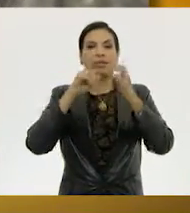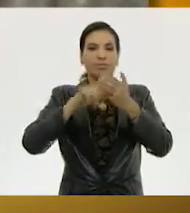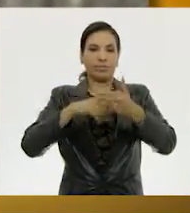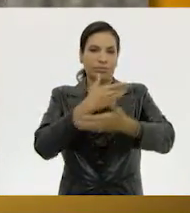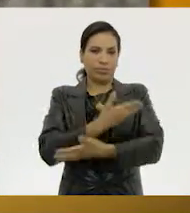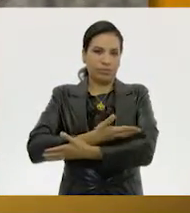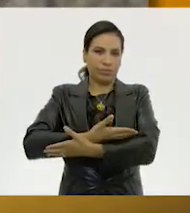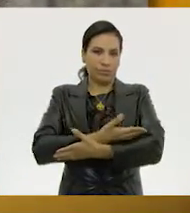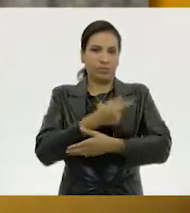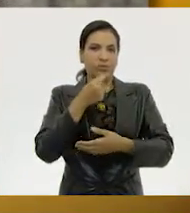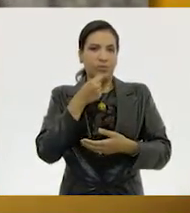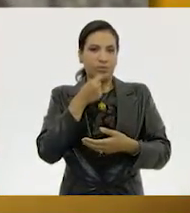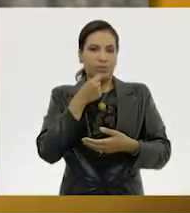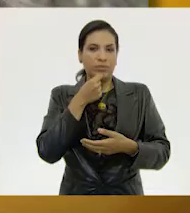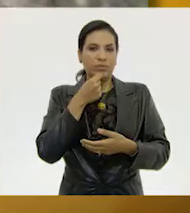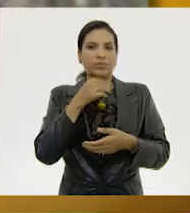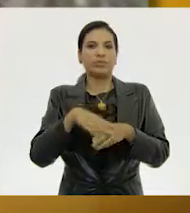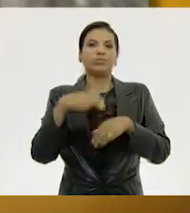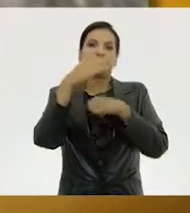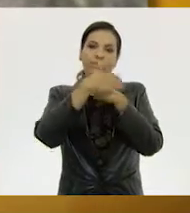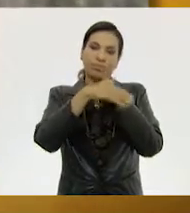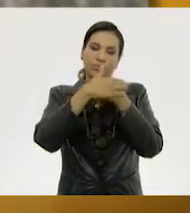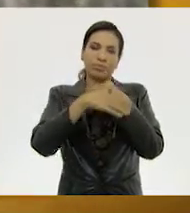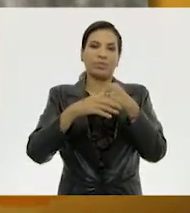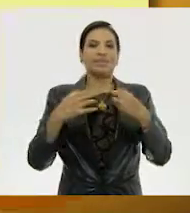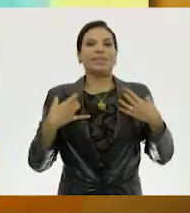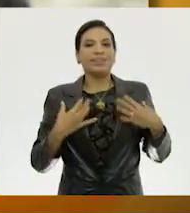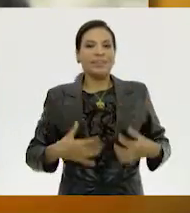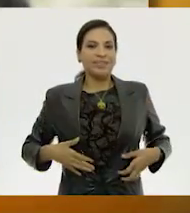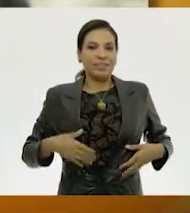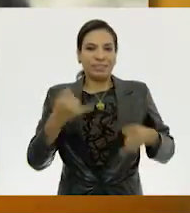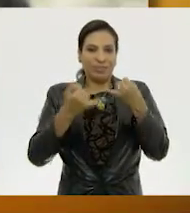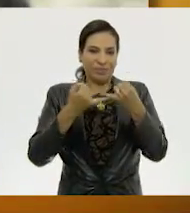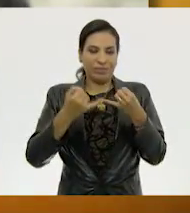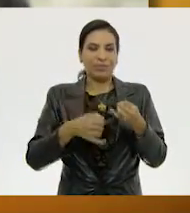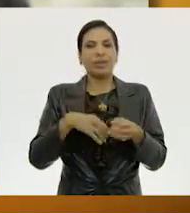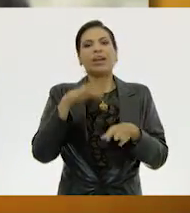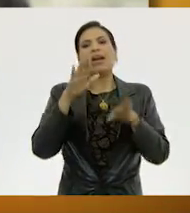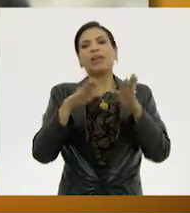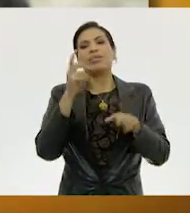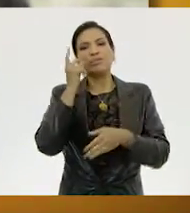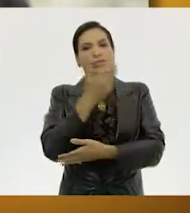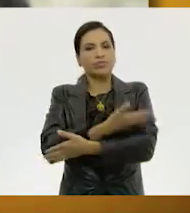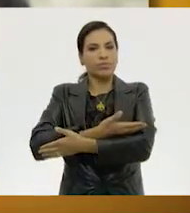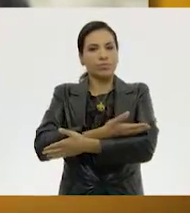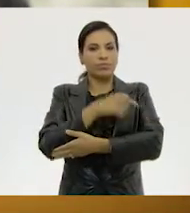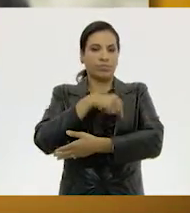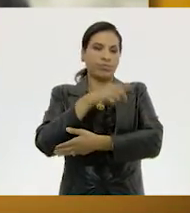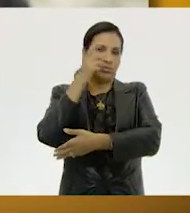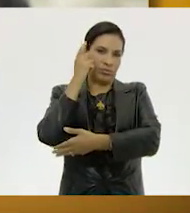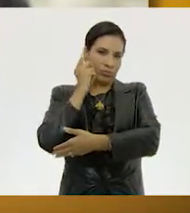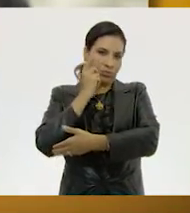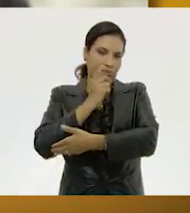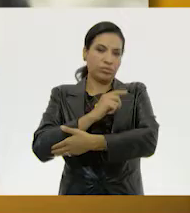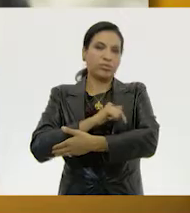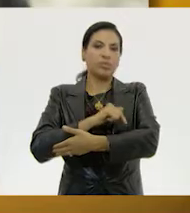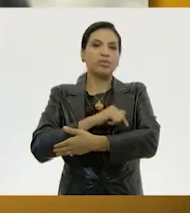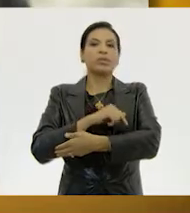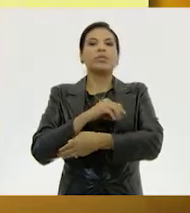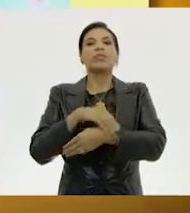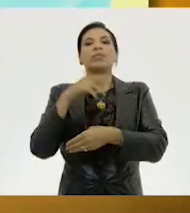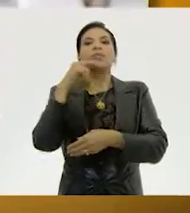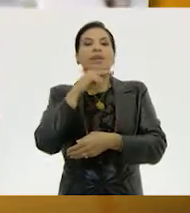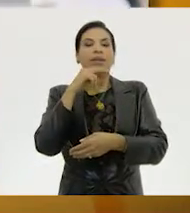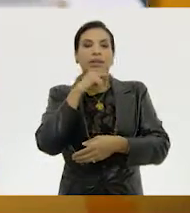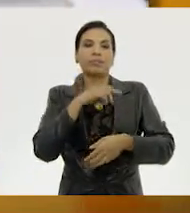cuna. Los acariciaba, les hacía cosquillitas. Muchas veces los arrullaba para que se durmieran lo más